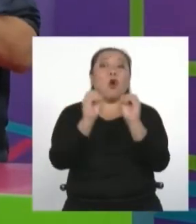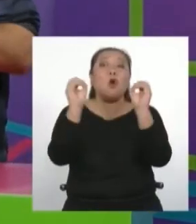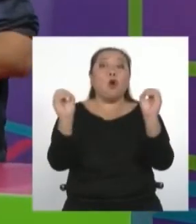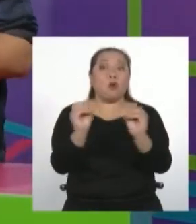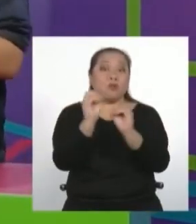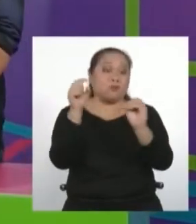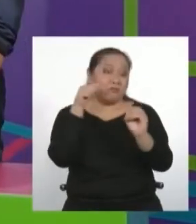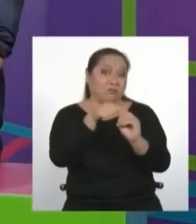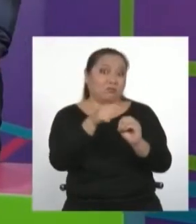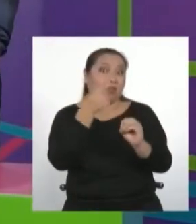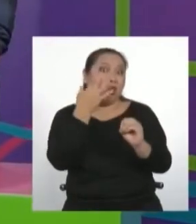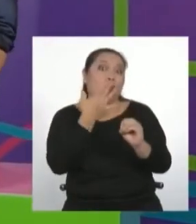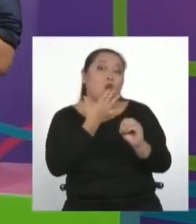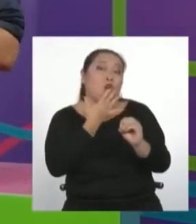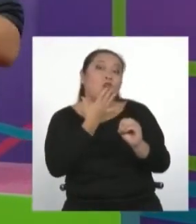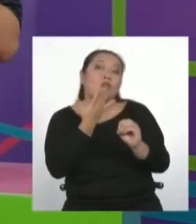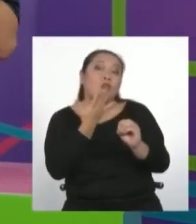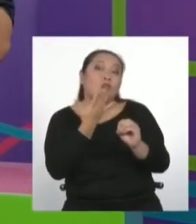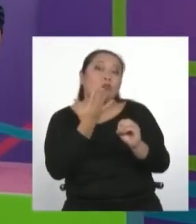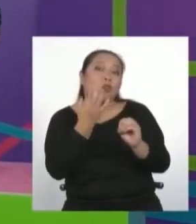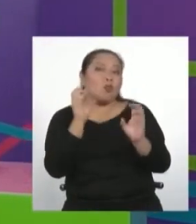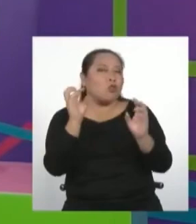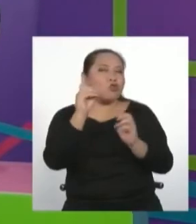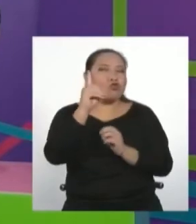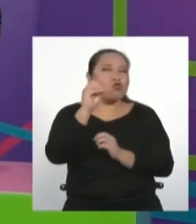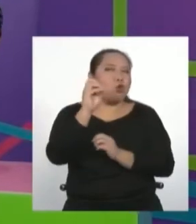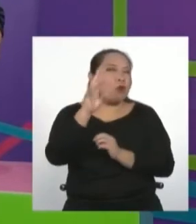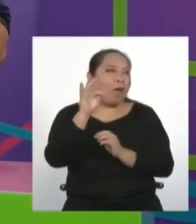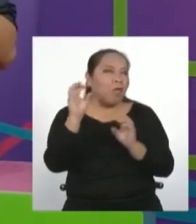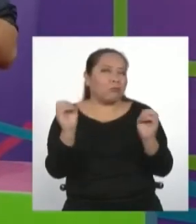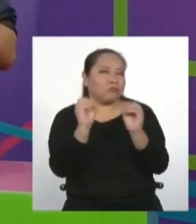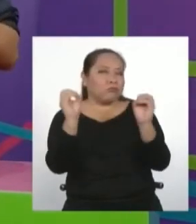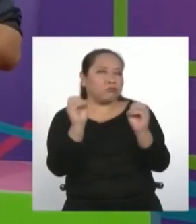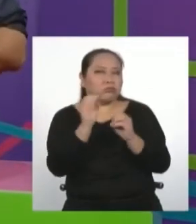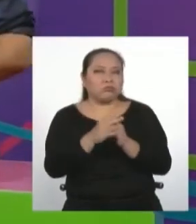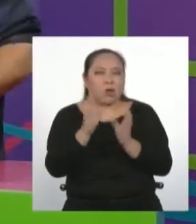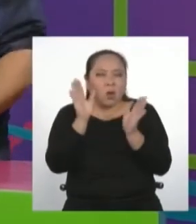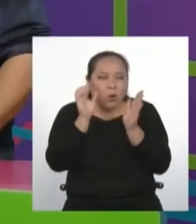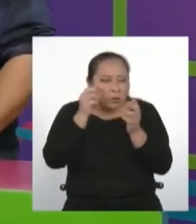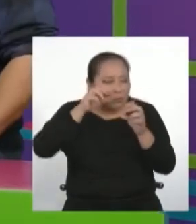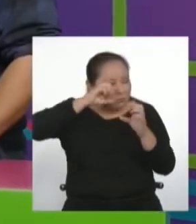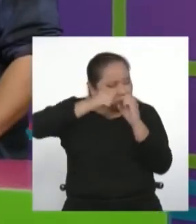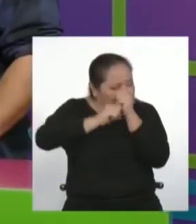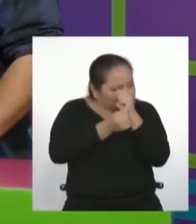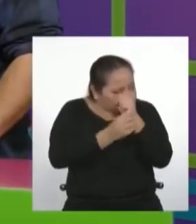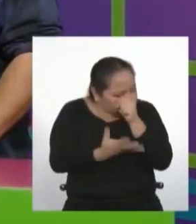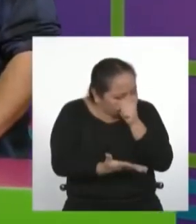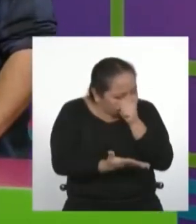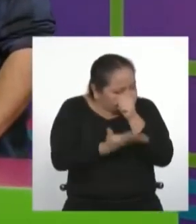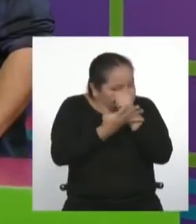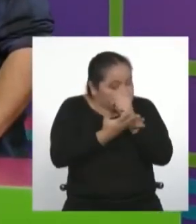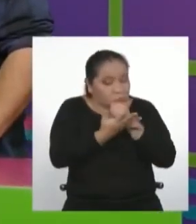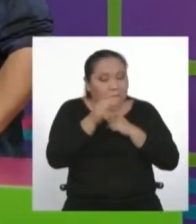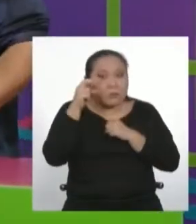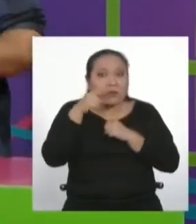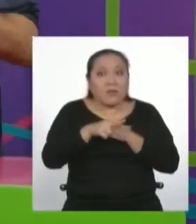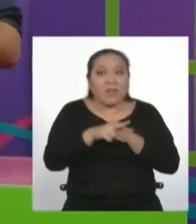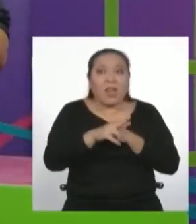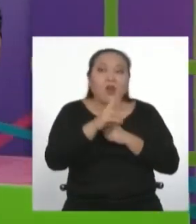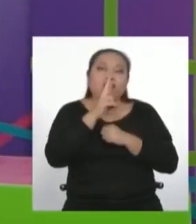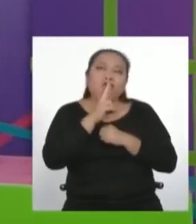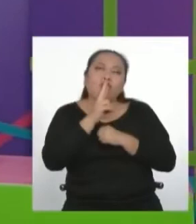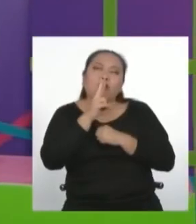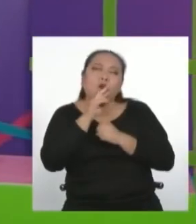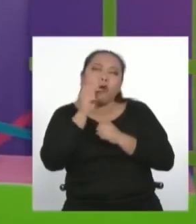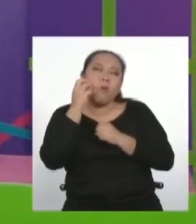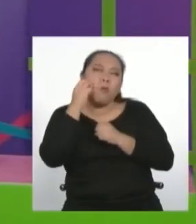sabemos es de color dorado, observándolo a una escala nanoscópica se ve entre rojizo o morado. Sucede